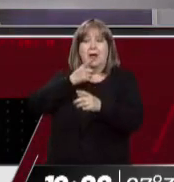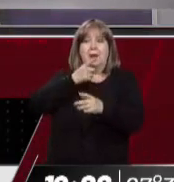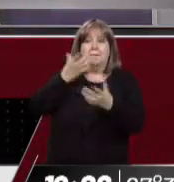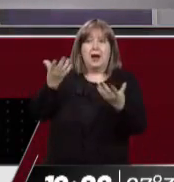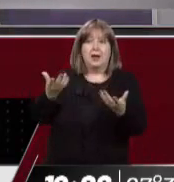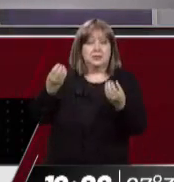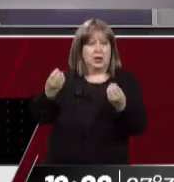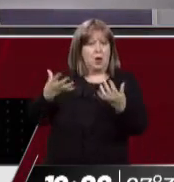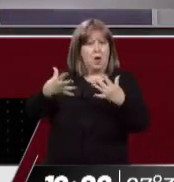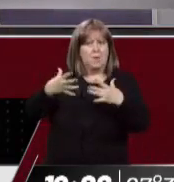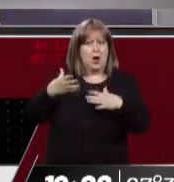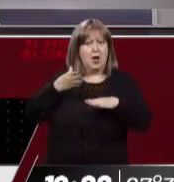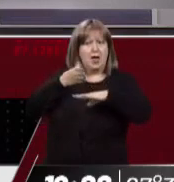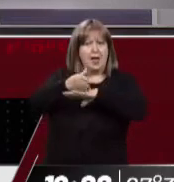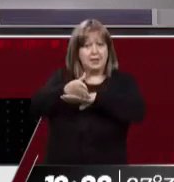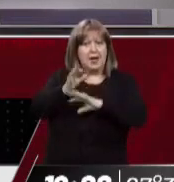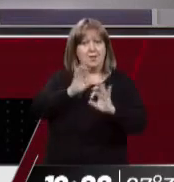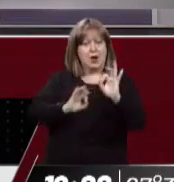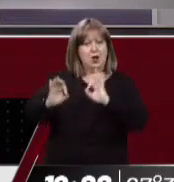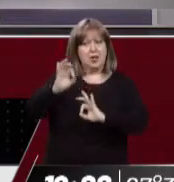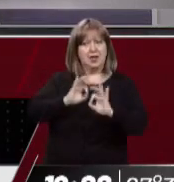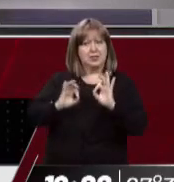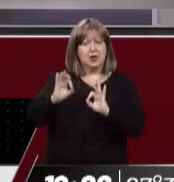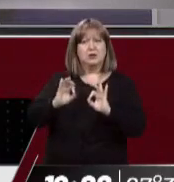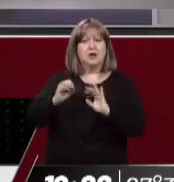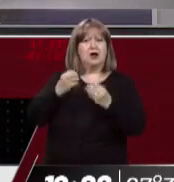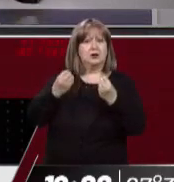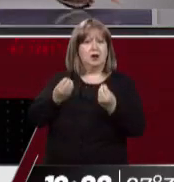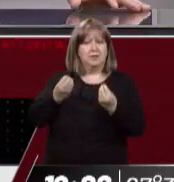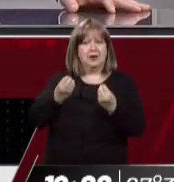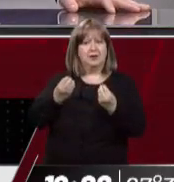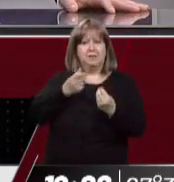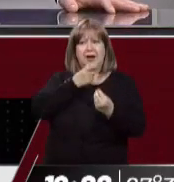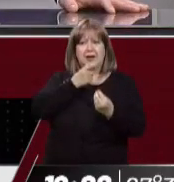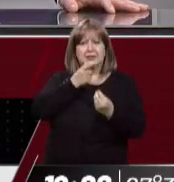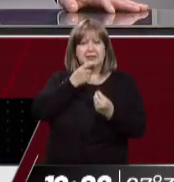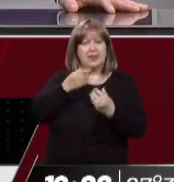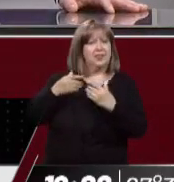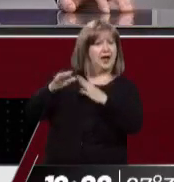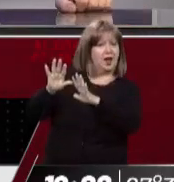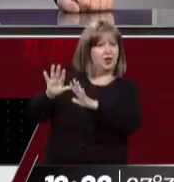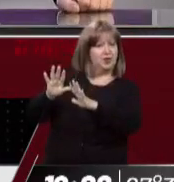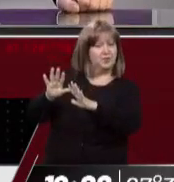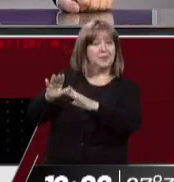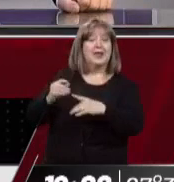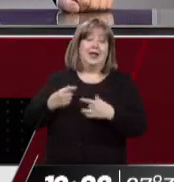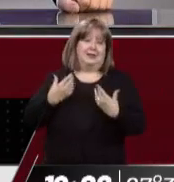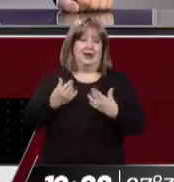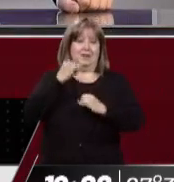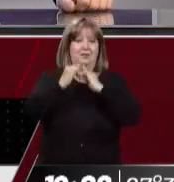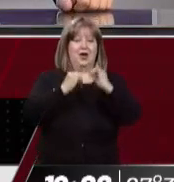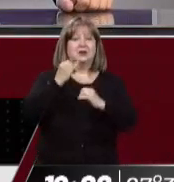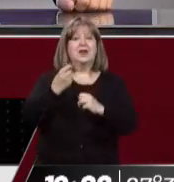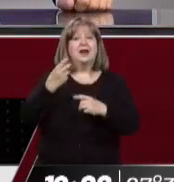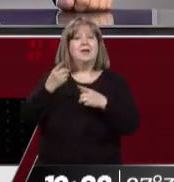desde el oficialismo antes de que ingrese la norma. Exactamente, recordando esos mismos aspectos, digamos, Juan Manuel Ojeda, el intendente malargüino,